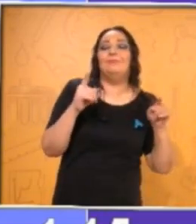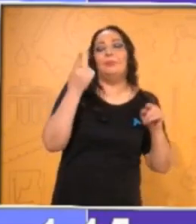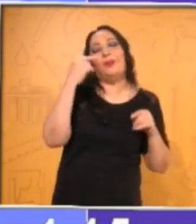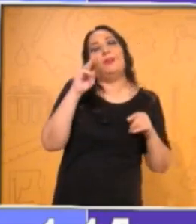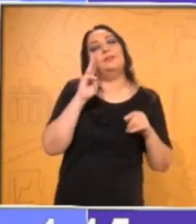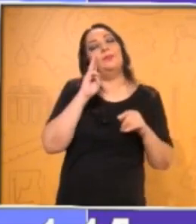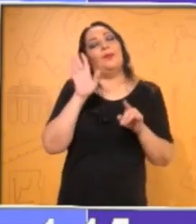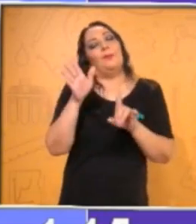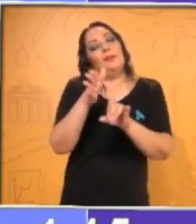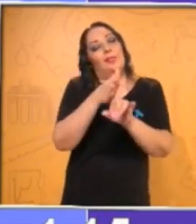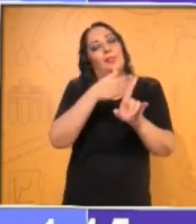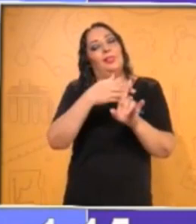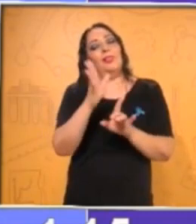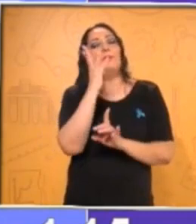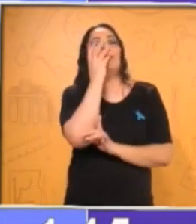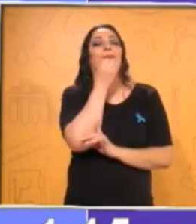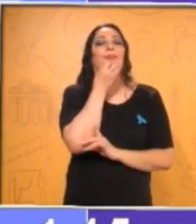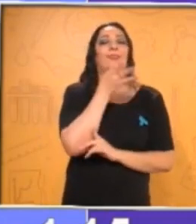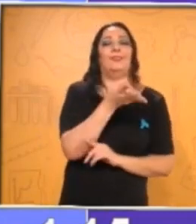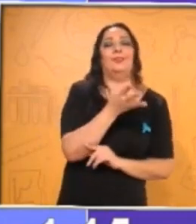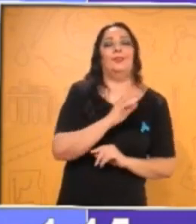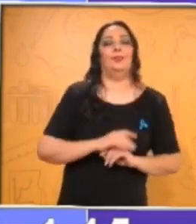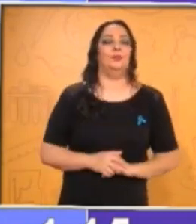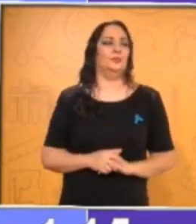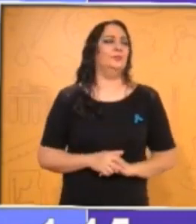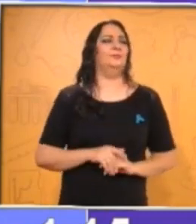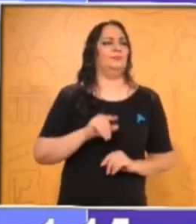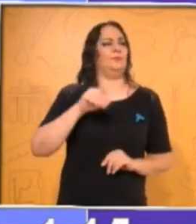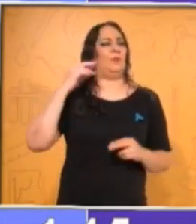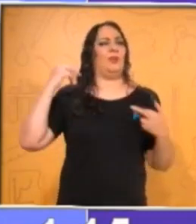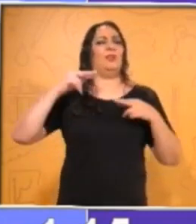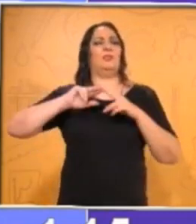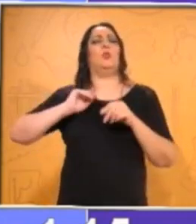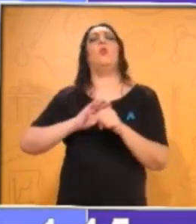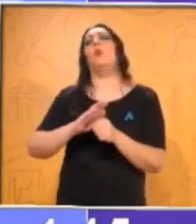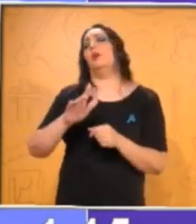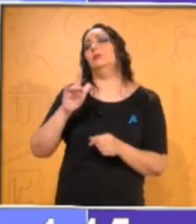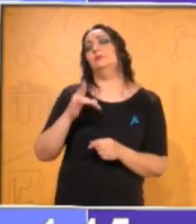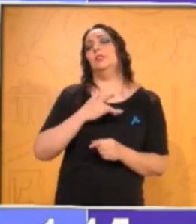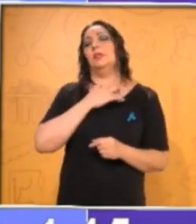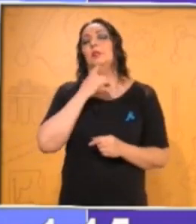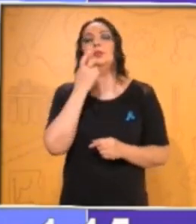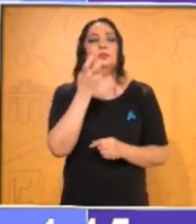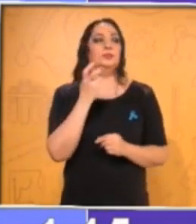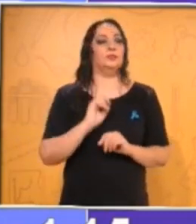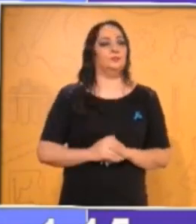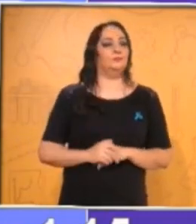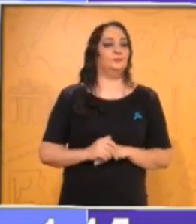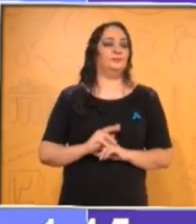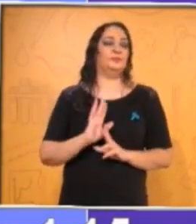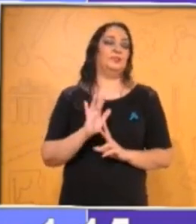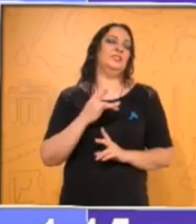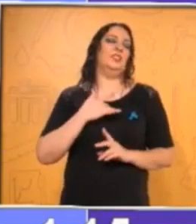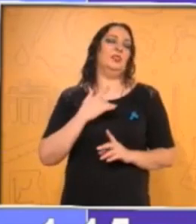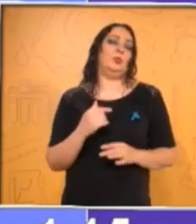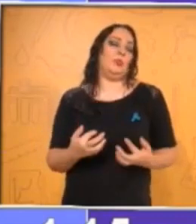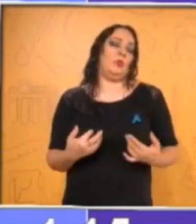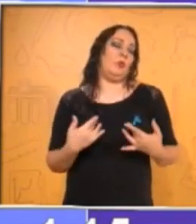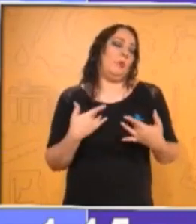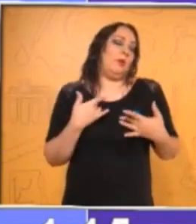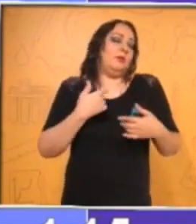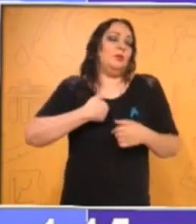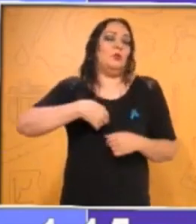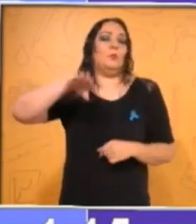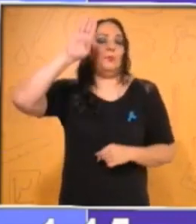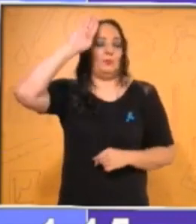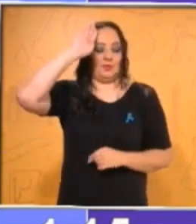es. Maestro, ¿usted cree que cuál será el sentido que se le da a esta oración? Pues como se escucha tan romántico, yo pienso que es